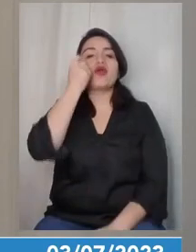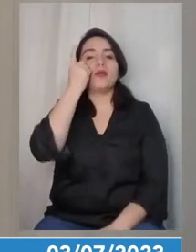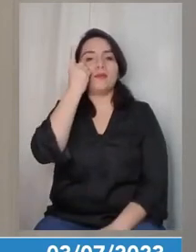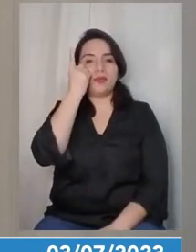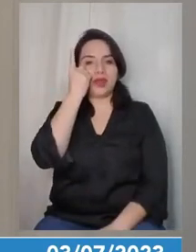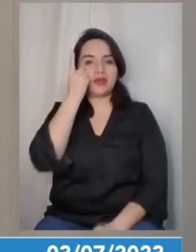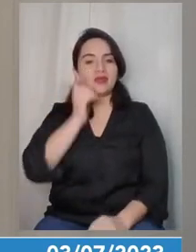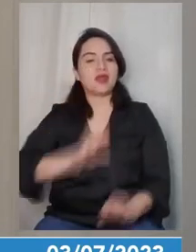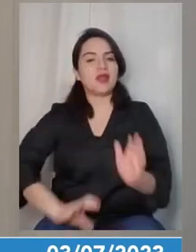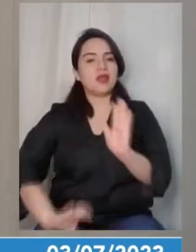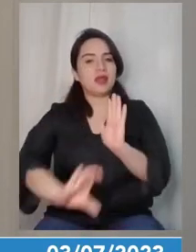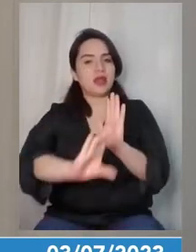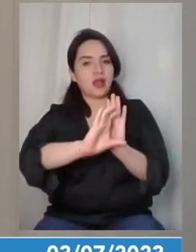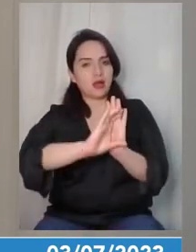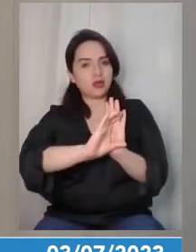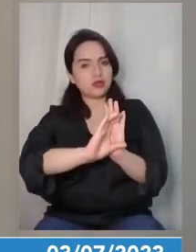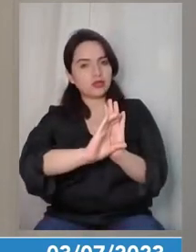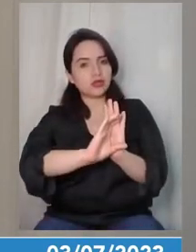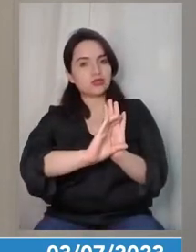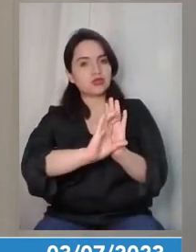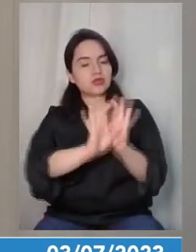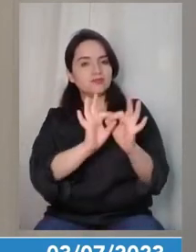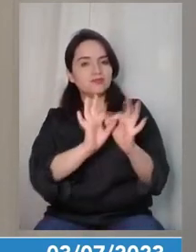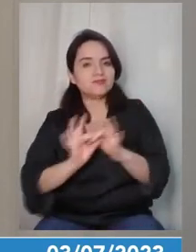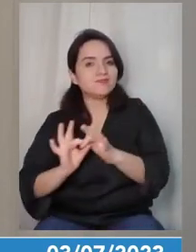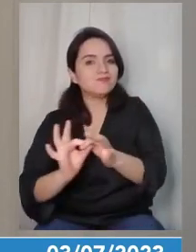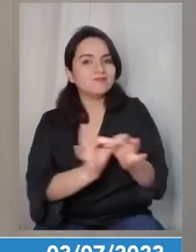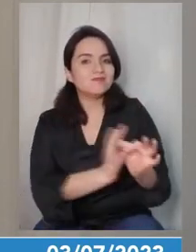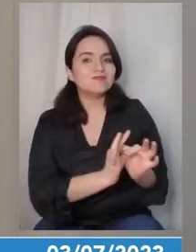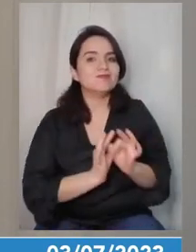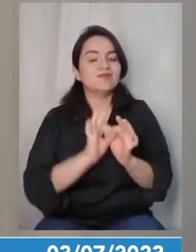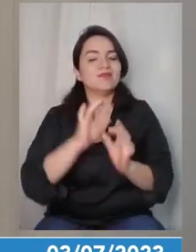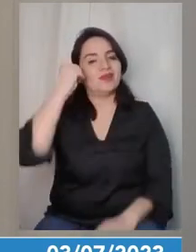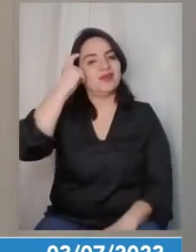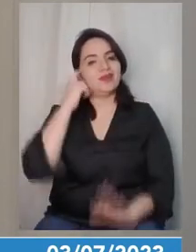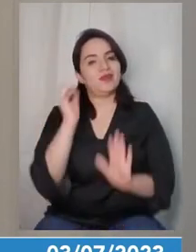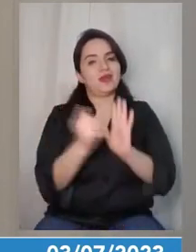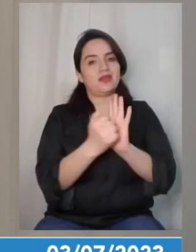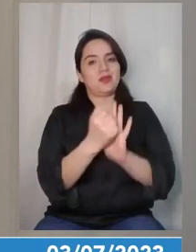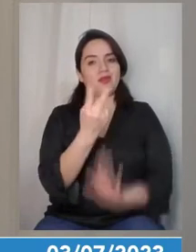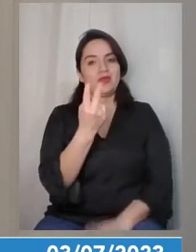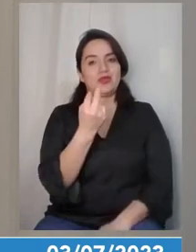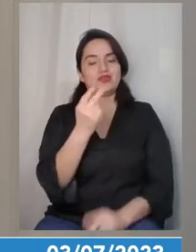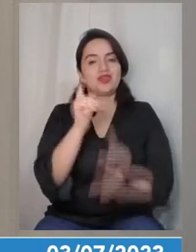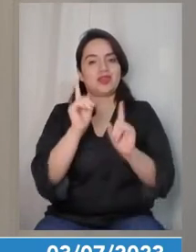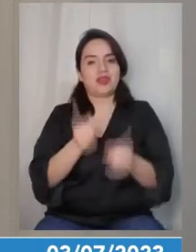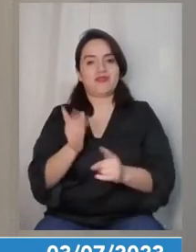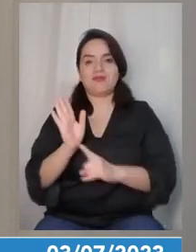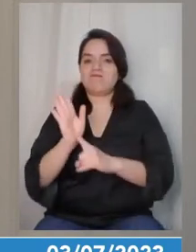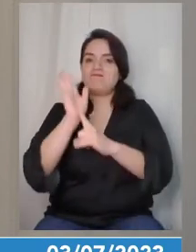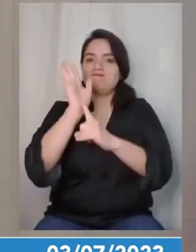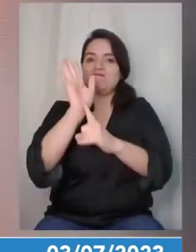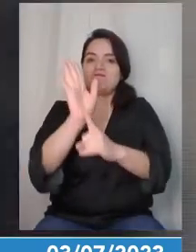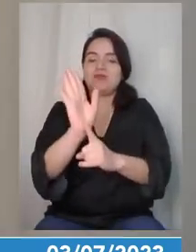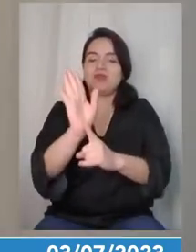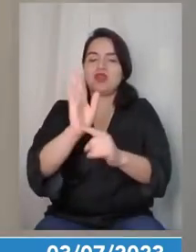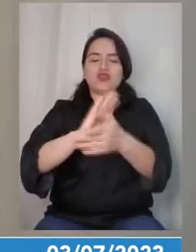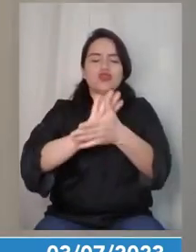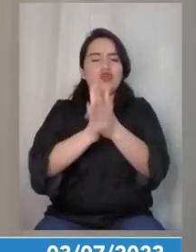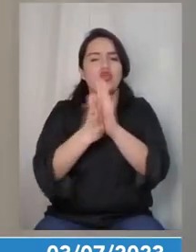constitucional armónicamente, creo que este artículo 12 debiera reflejar todo lo que los demás capítulos, ¿no es